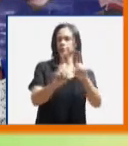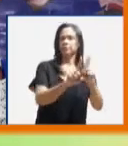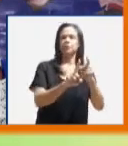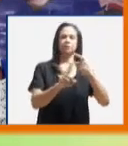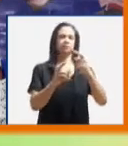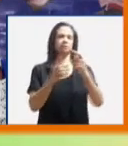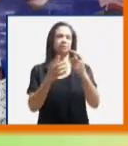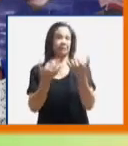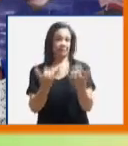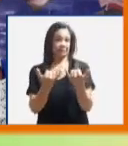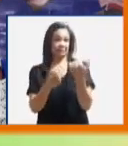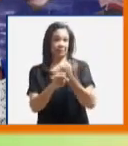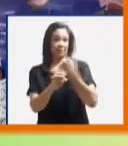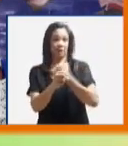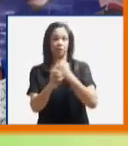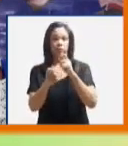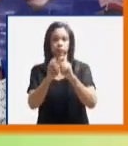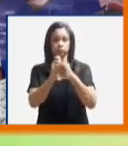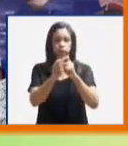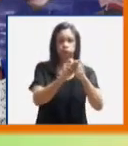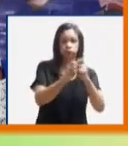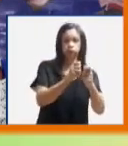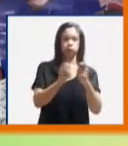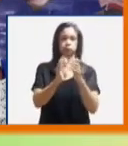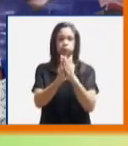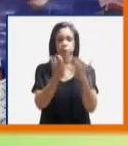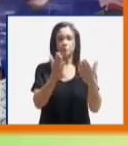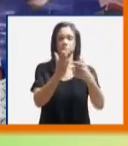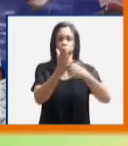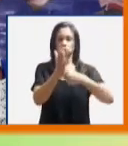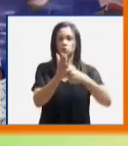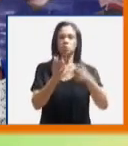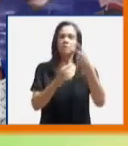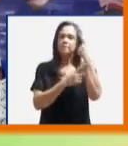veía venir lugares que han debido de cerrar las aulas